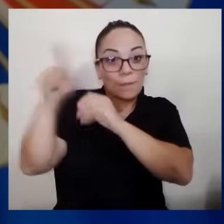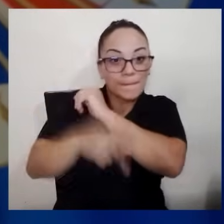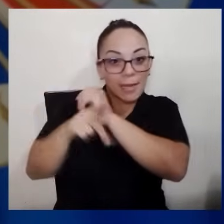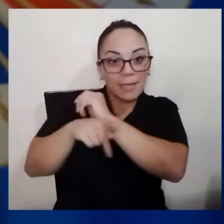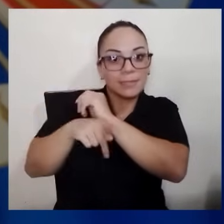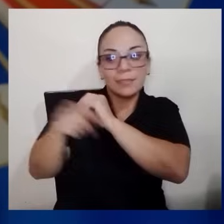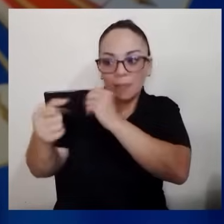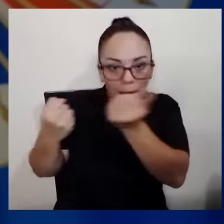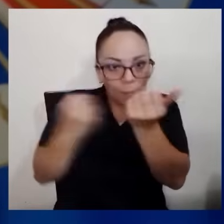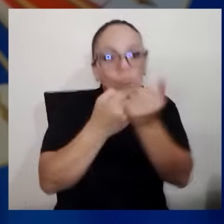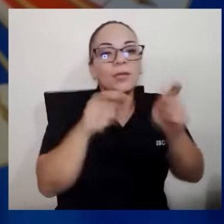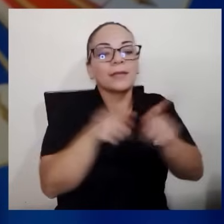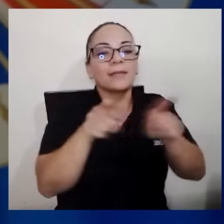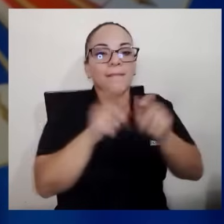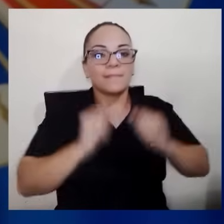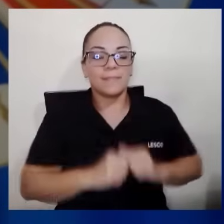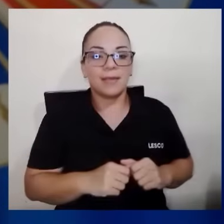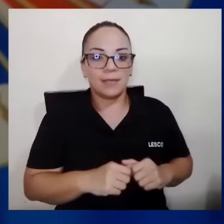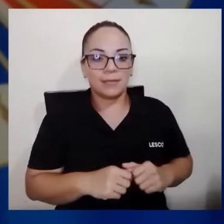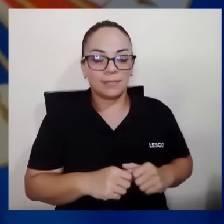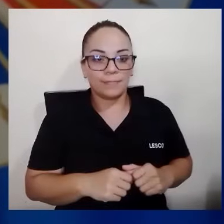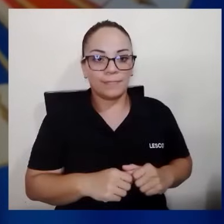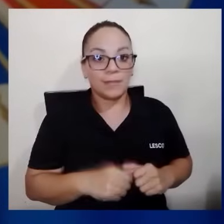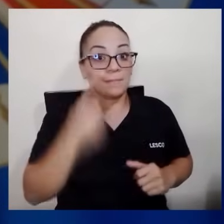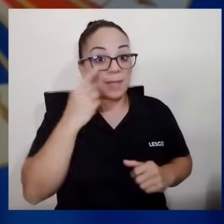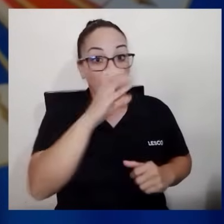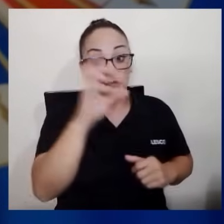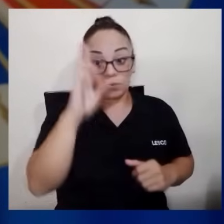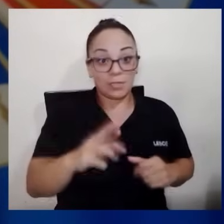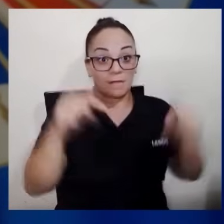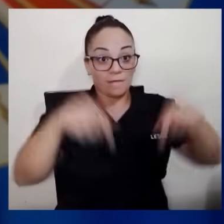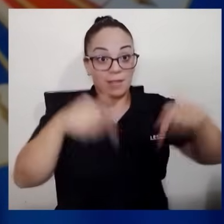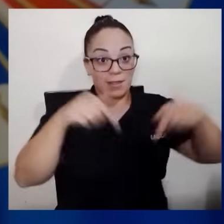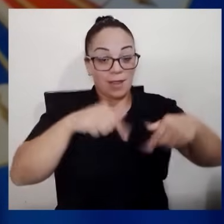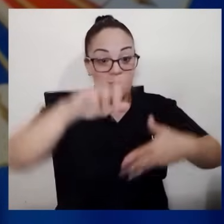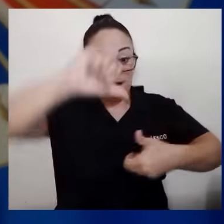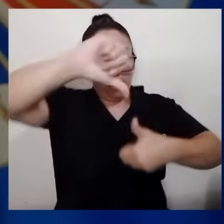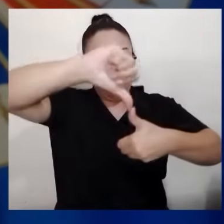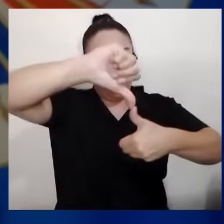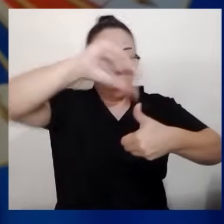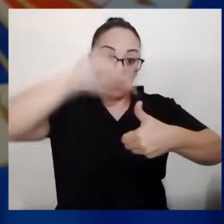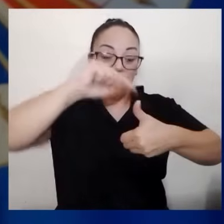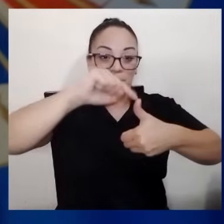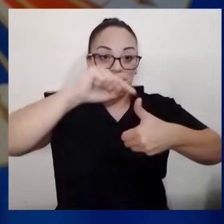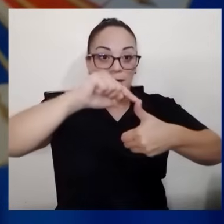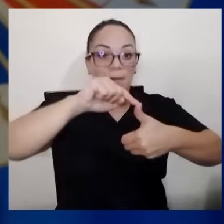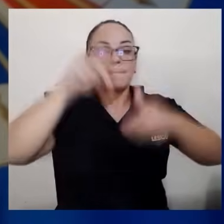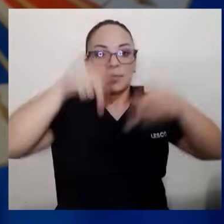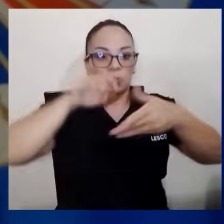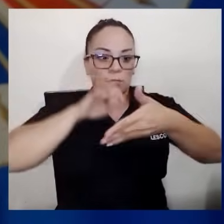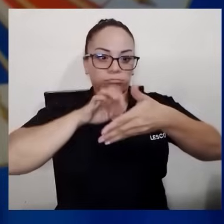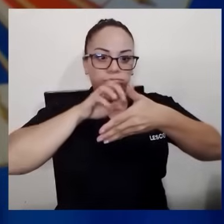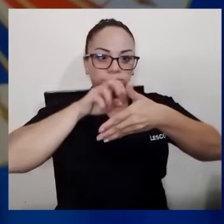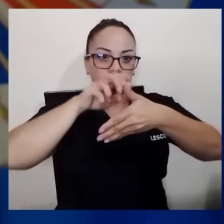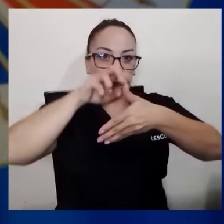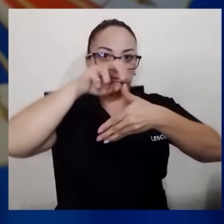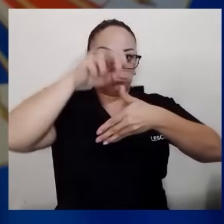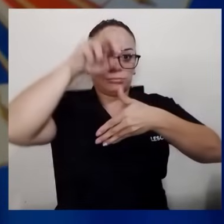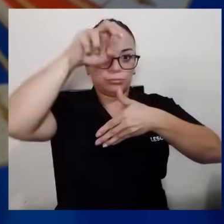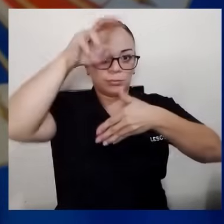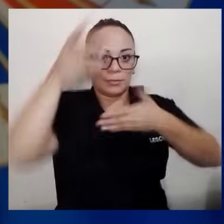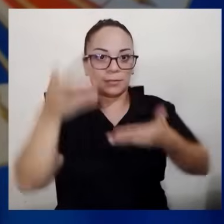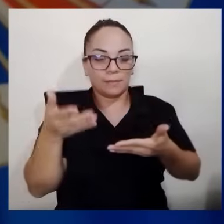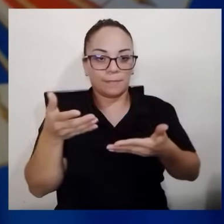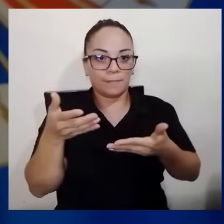tránsito Costa Rica es un país de tránsito y en alguna medida destino de las